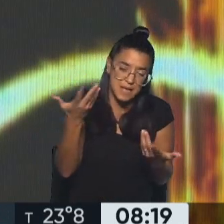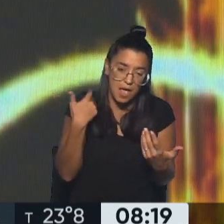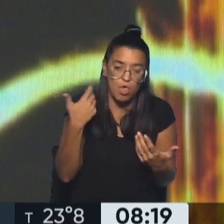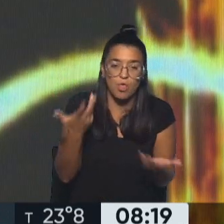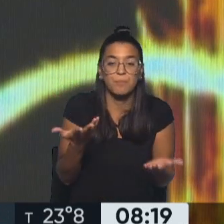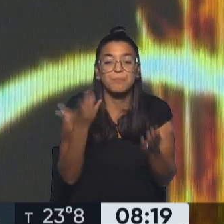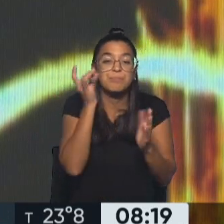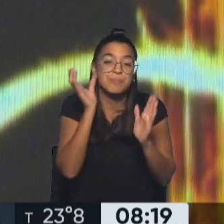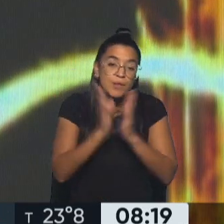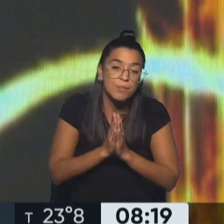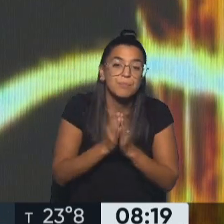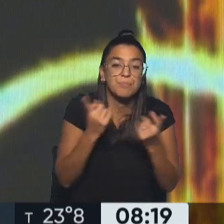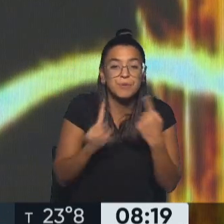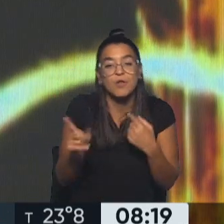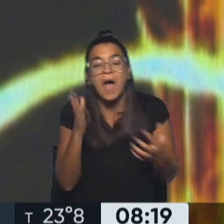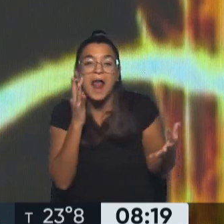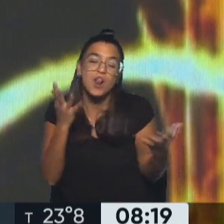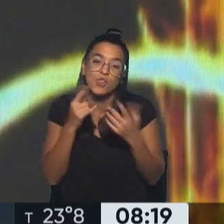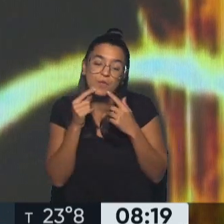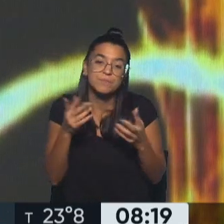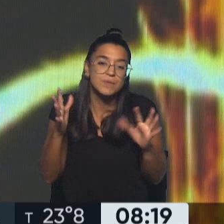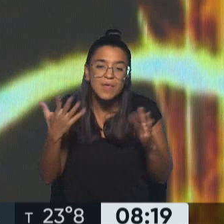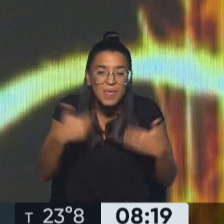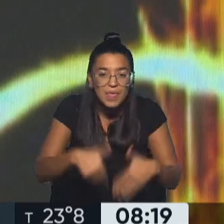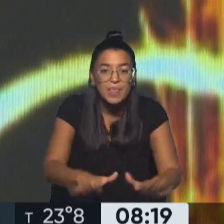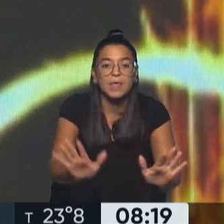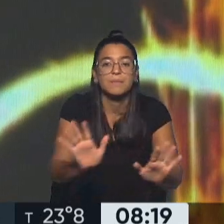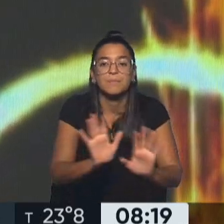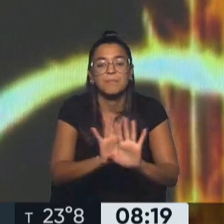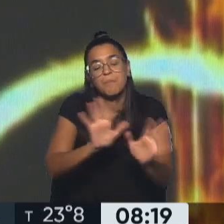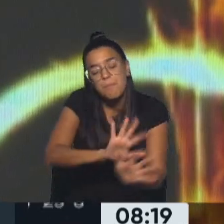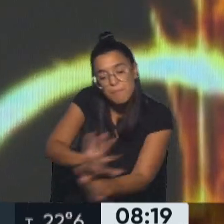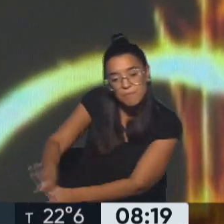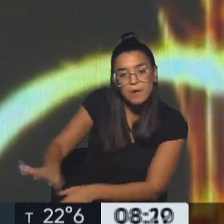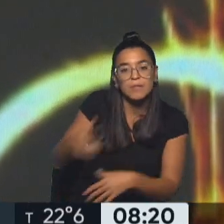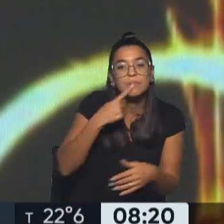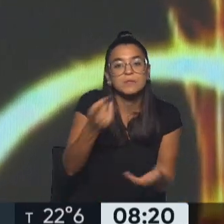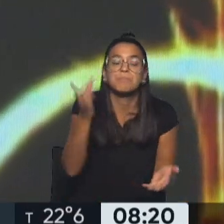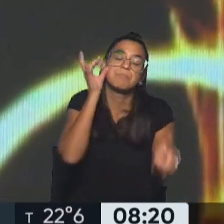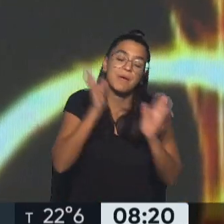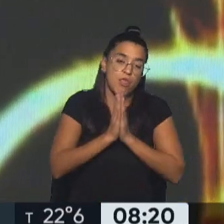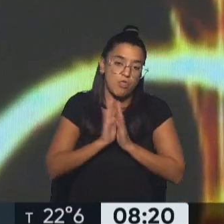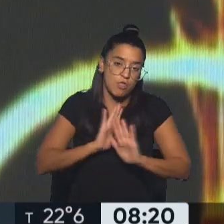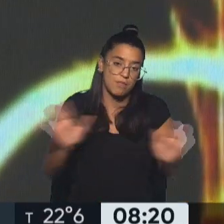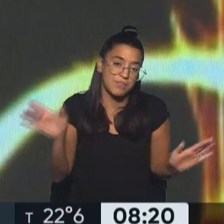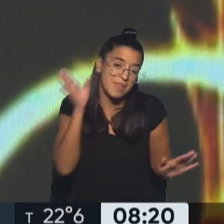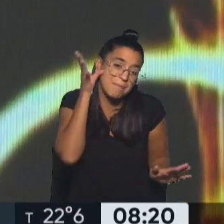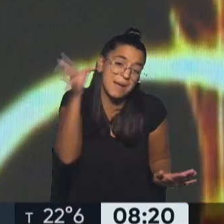algún punto pido perdón, pero alguna cosa justificó. Creo que debería dejar el escudo, la lanza, todo en el piso y decir: perdón, me